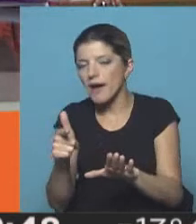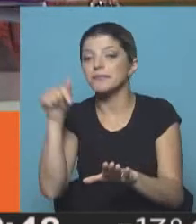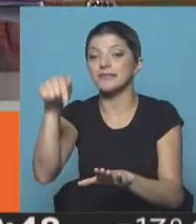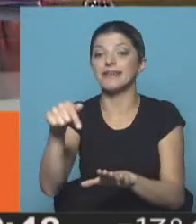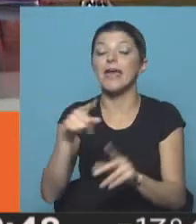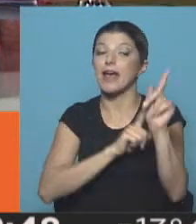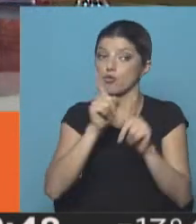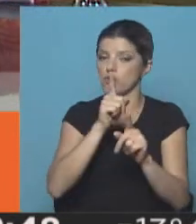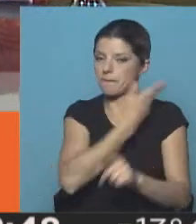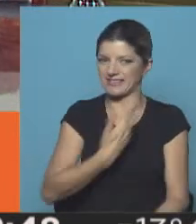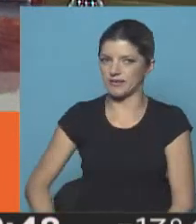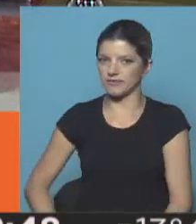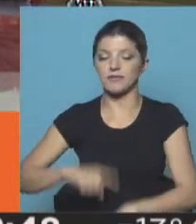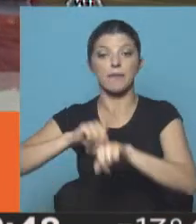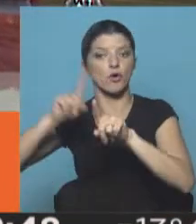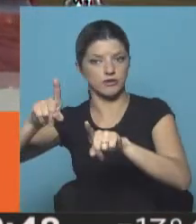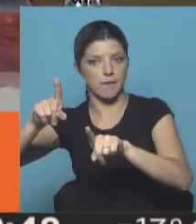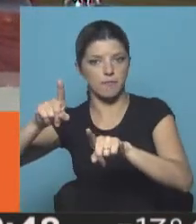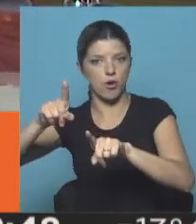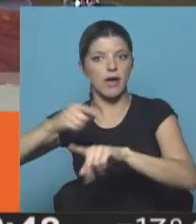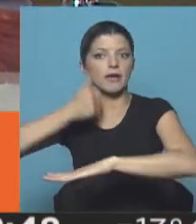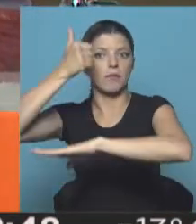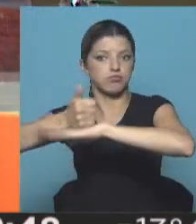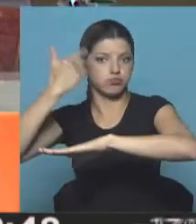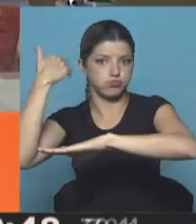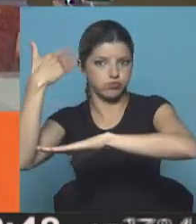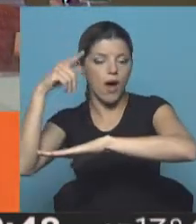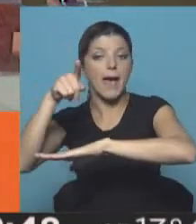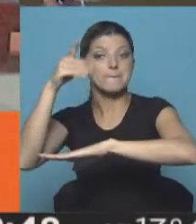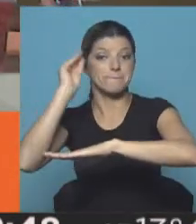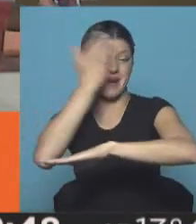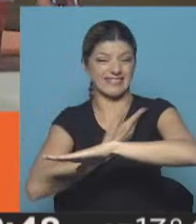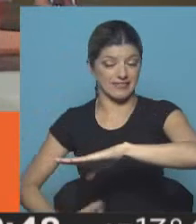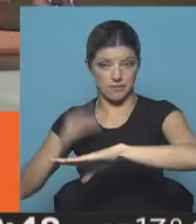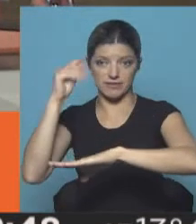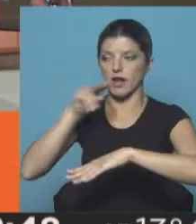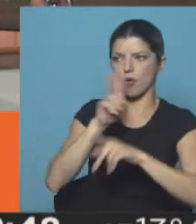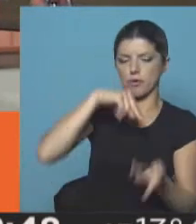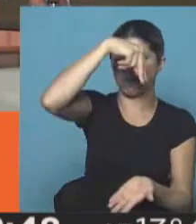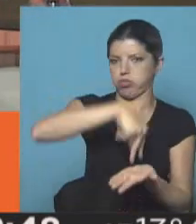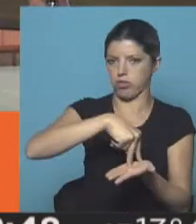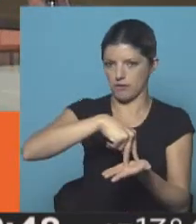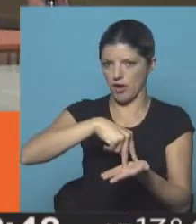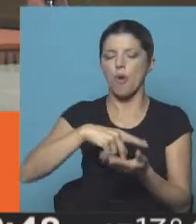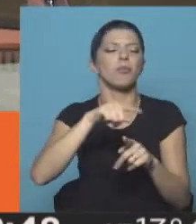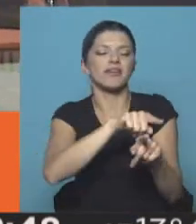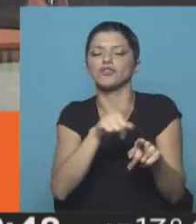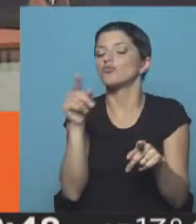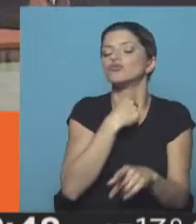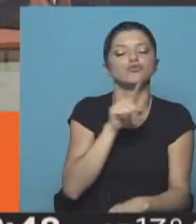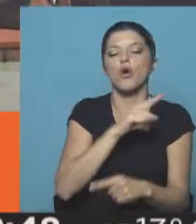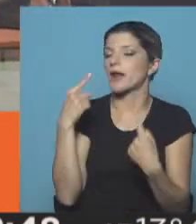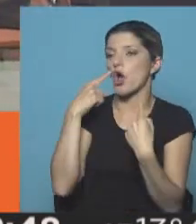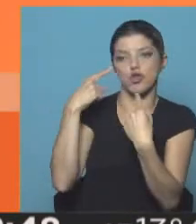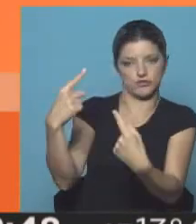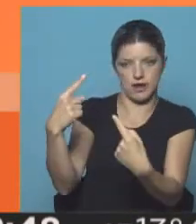presidentes. Recordemos que son los que no reconocen al gobierno de Temer, no reconocieron el juicio político, no reconocieron la